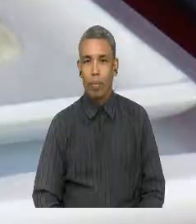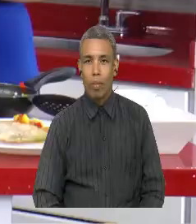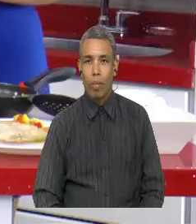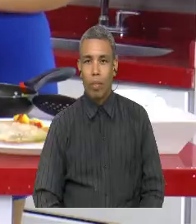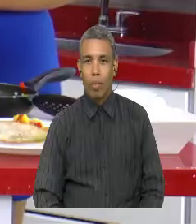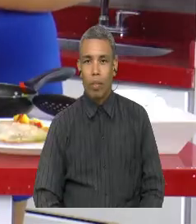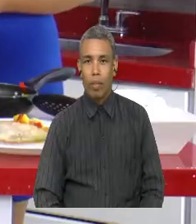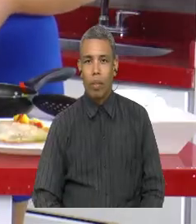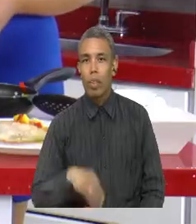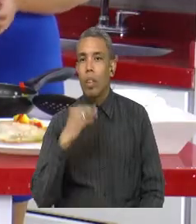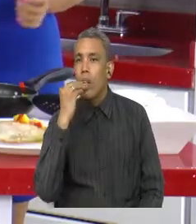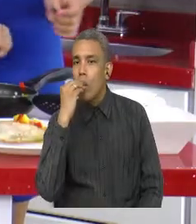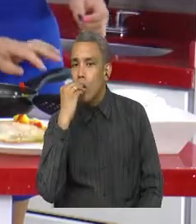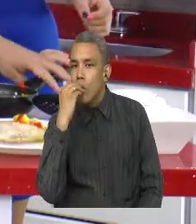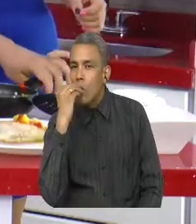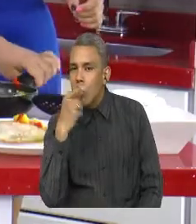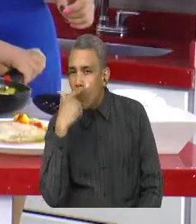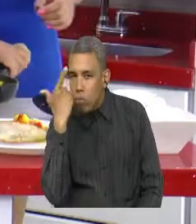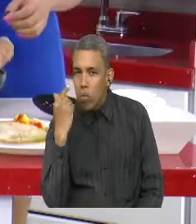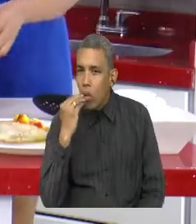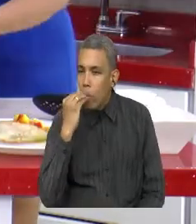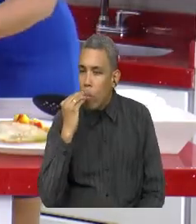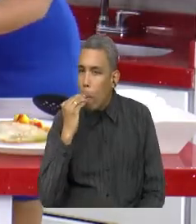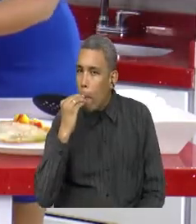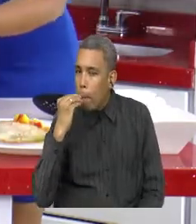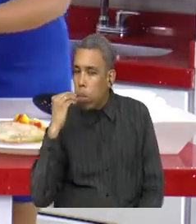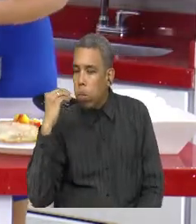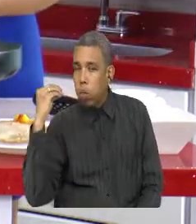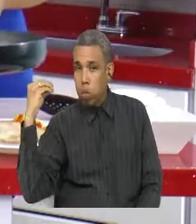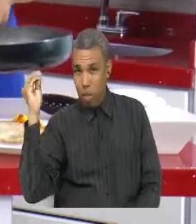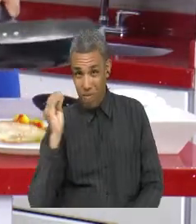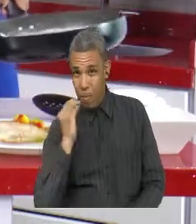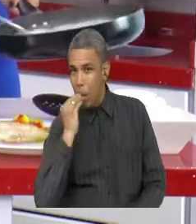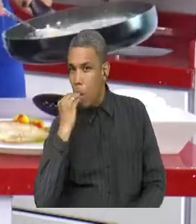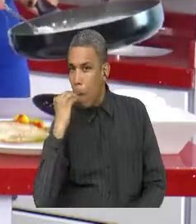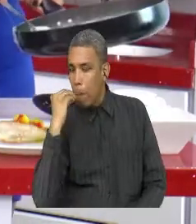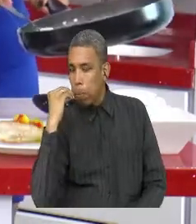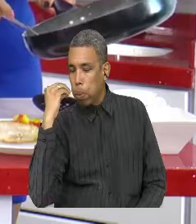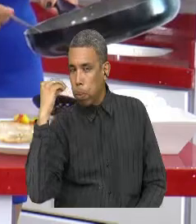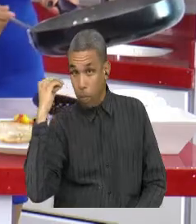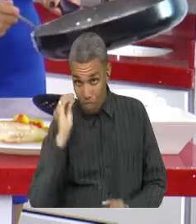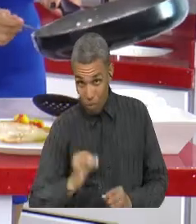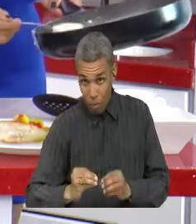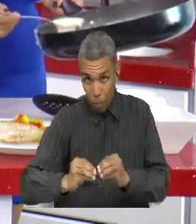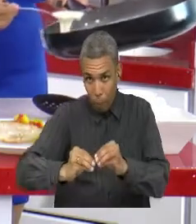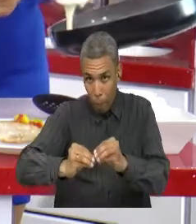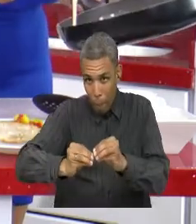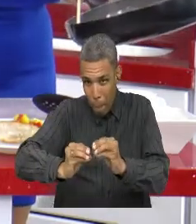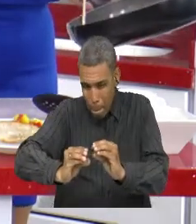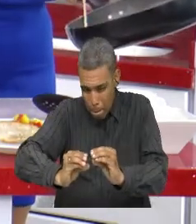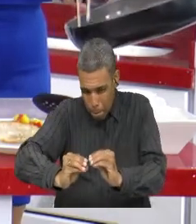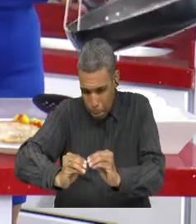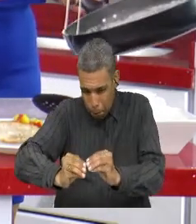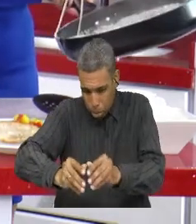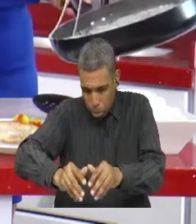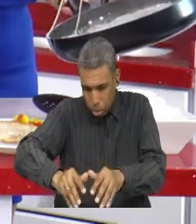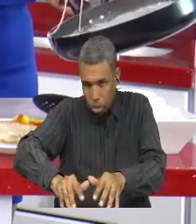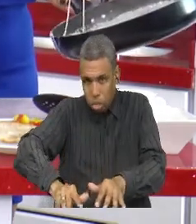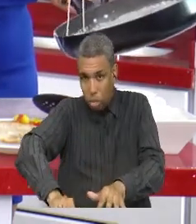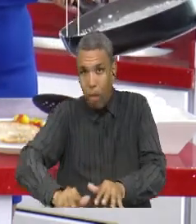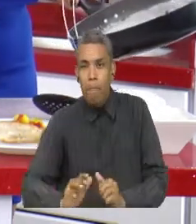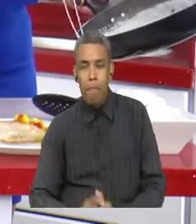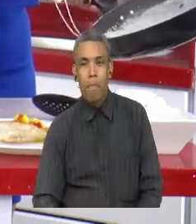la técnica por este lado. Permítame, le retiro esto. Sí, señorito. Y a ver si yo por aquí... Rochi, a